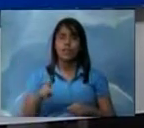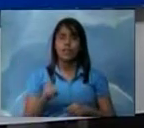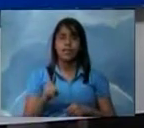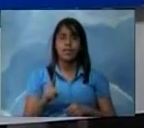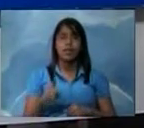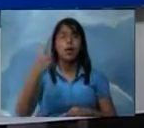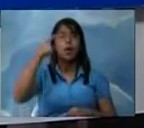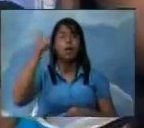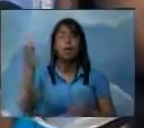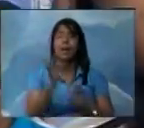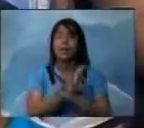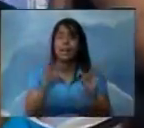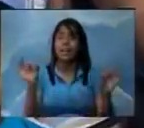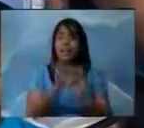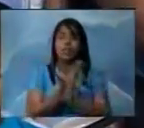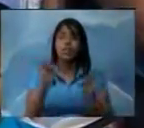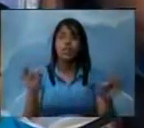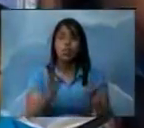Retén lo que tienes.